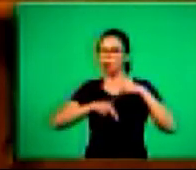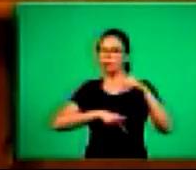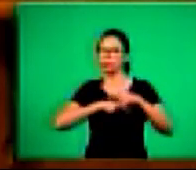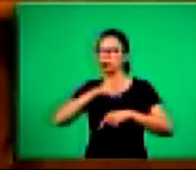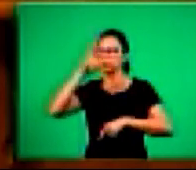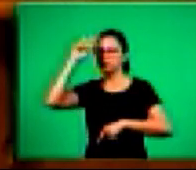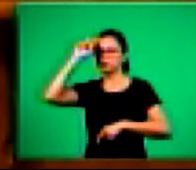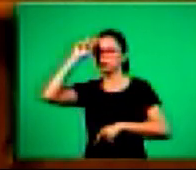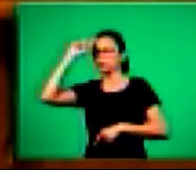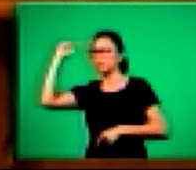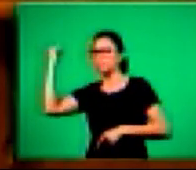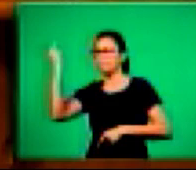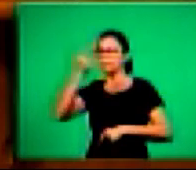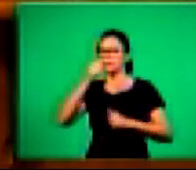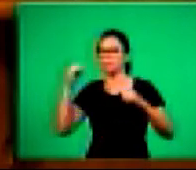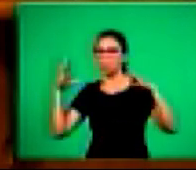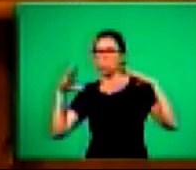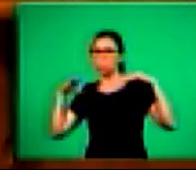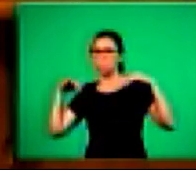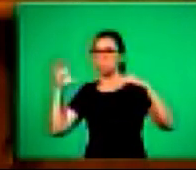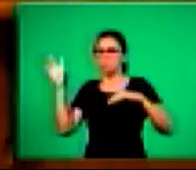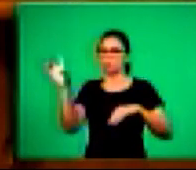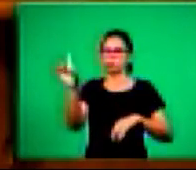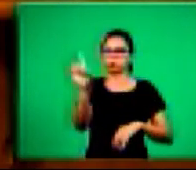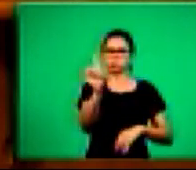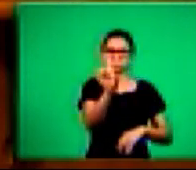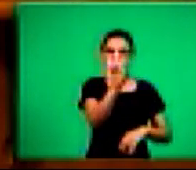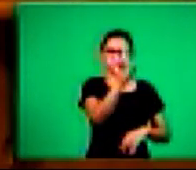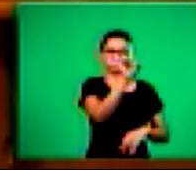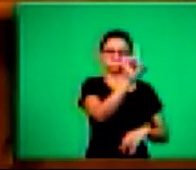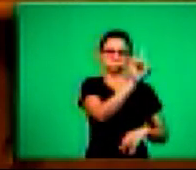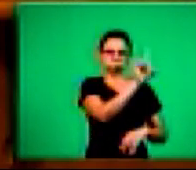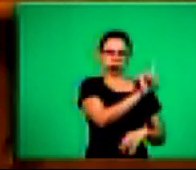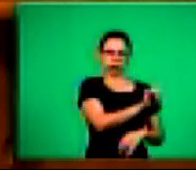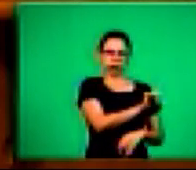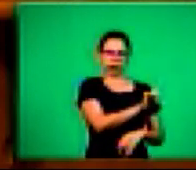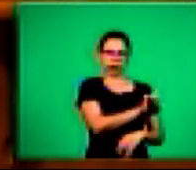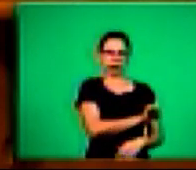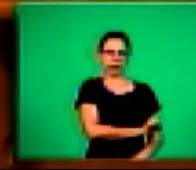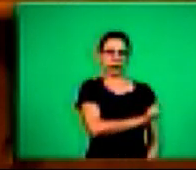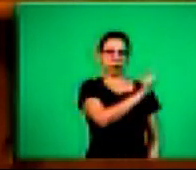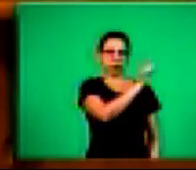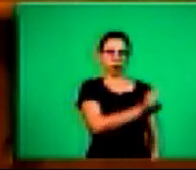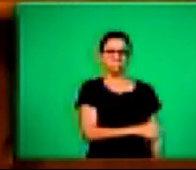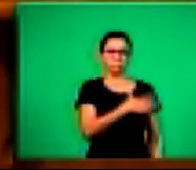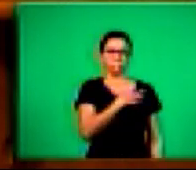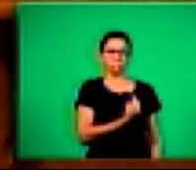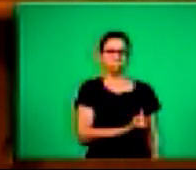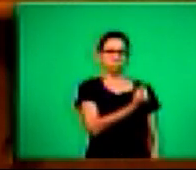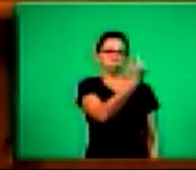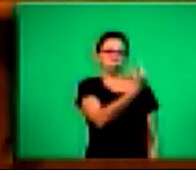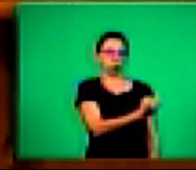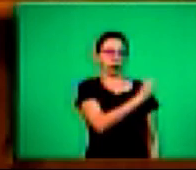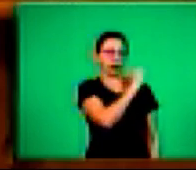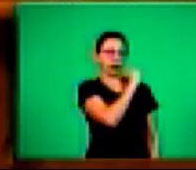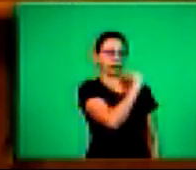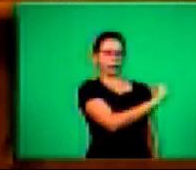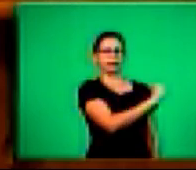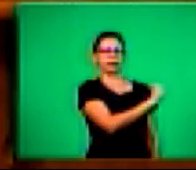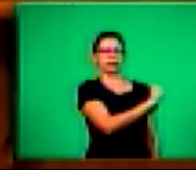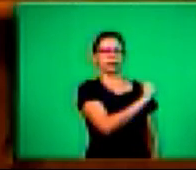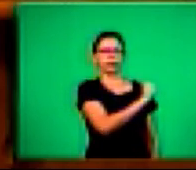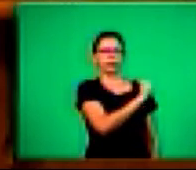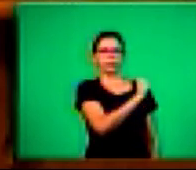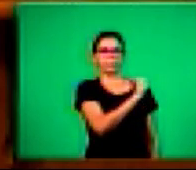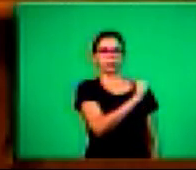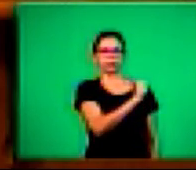de la sangre entonces por eso estamos hablando del poder de la sangre de jesús que es el espíritu santo la sangre